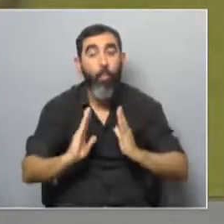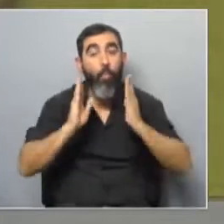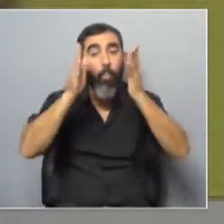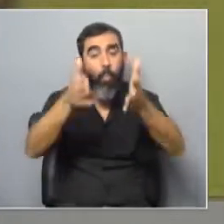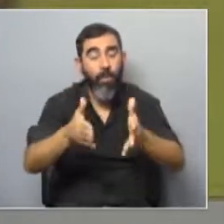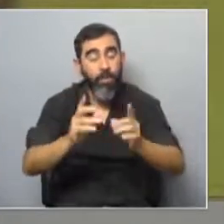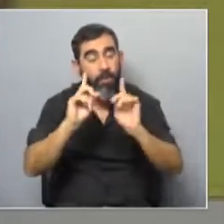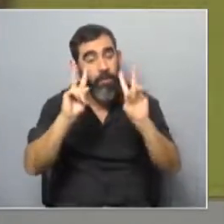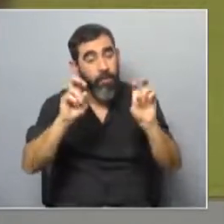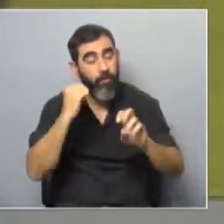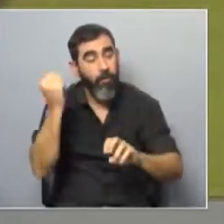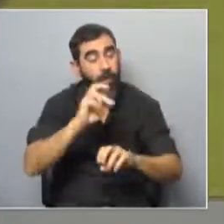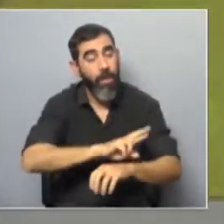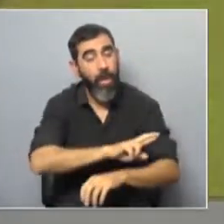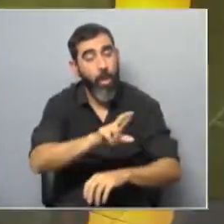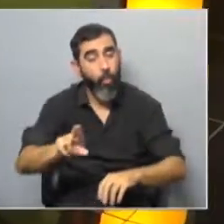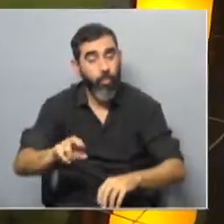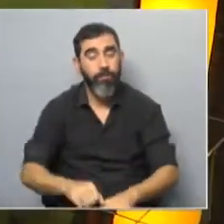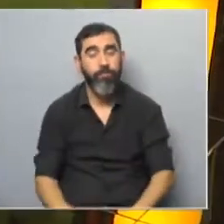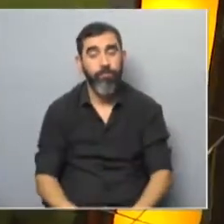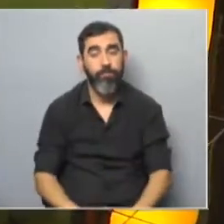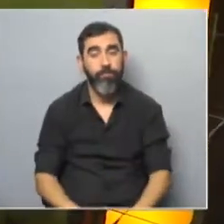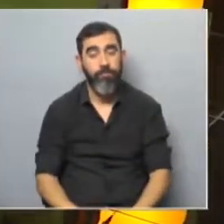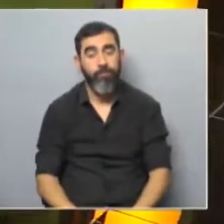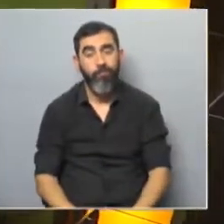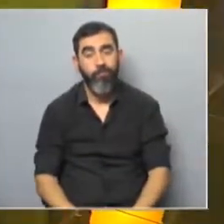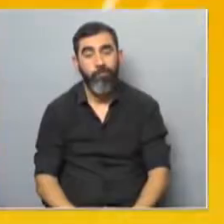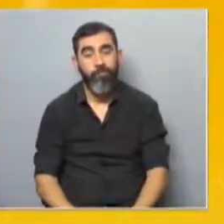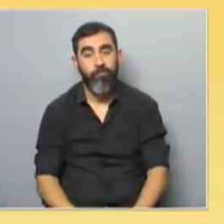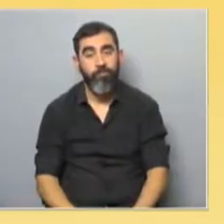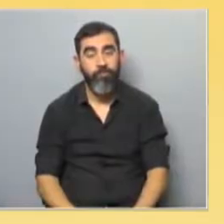que cruzan las rutas nacionales. Bien.